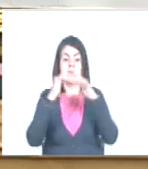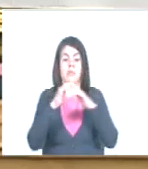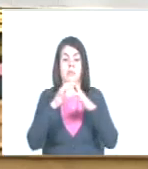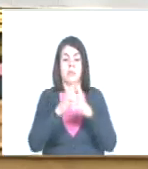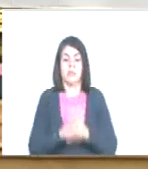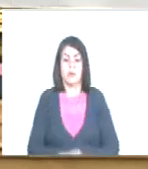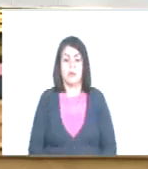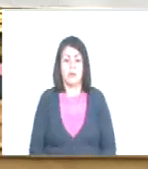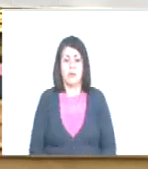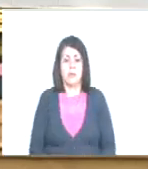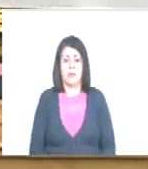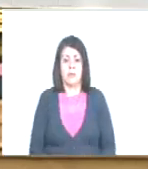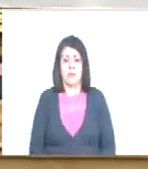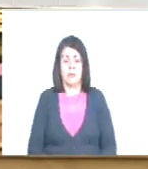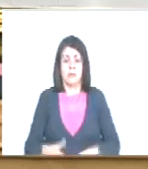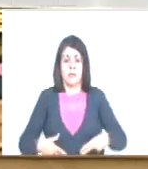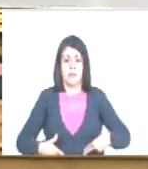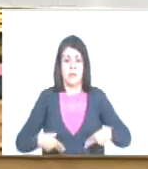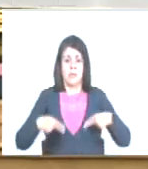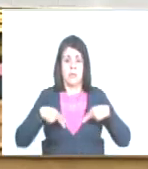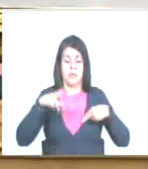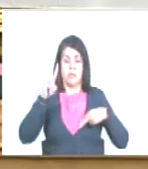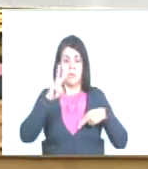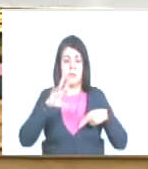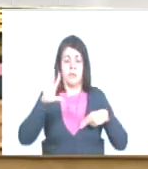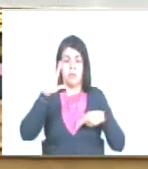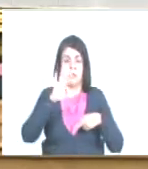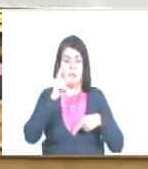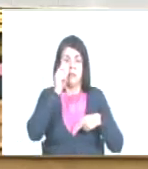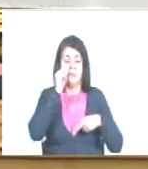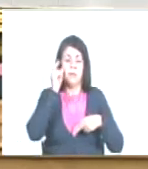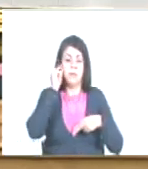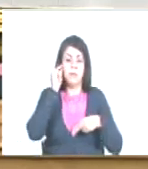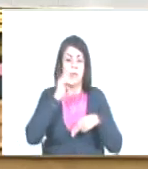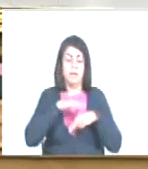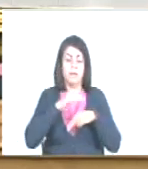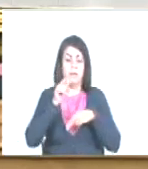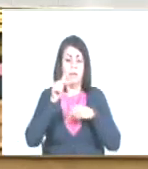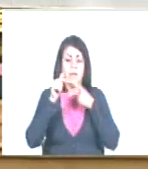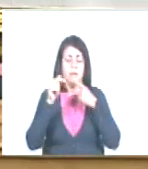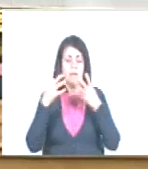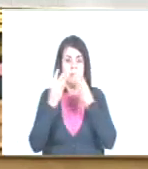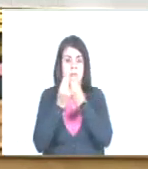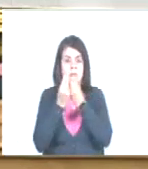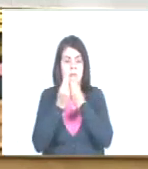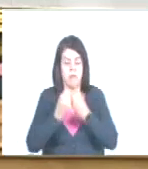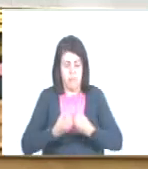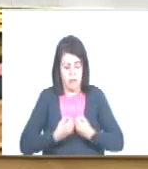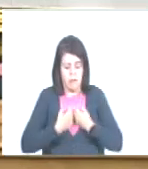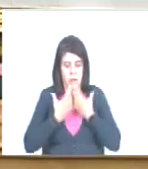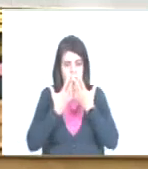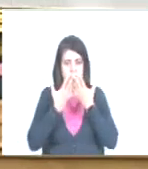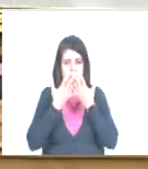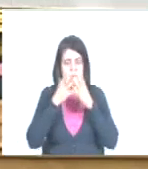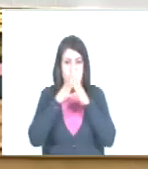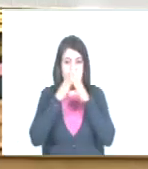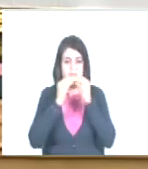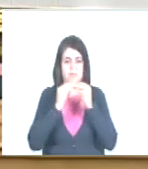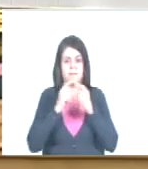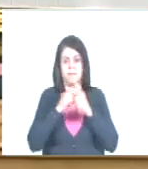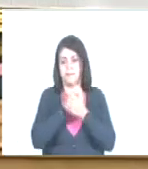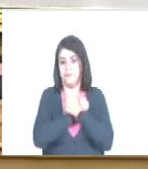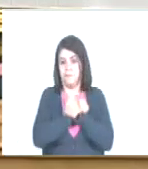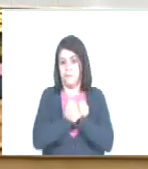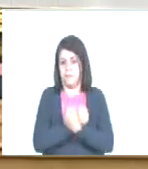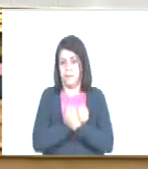de seres humanos, de venezolanas y de venezolanos, llenos de fervor, llenos de frenesí, llenos de